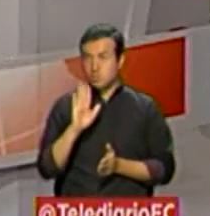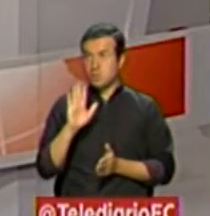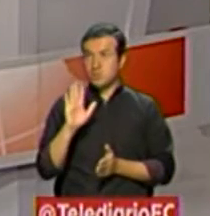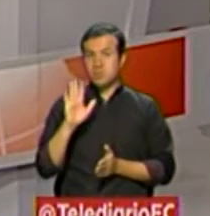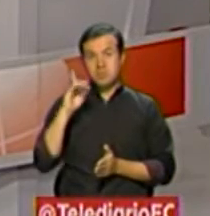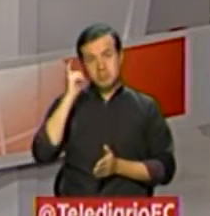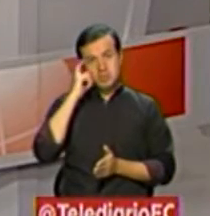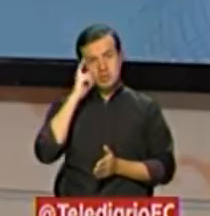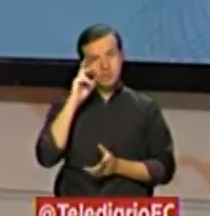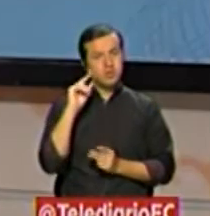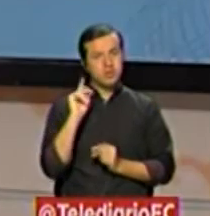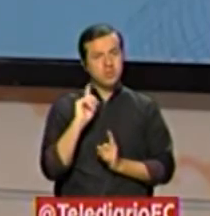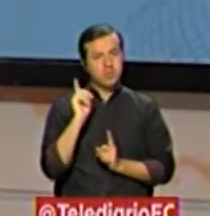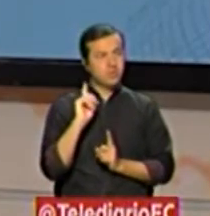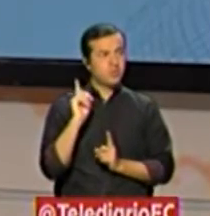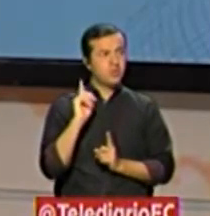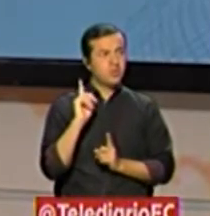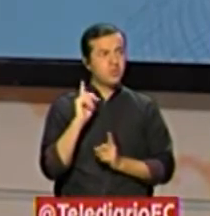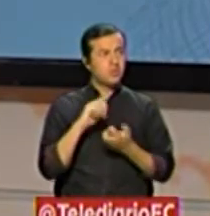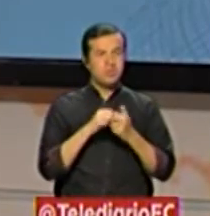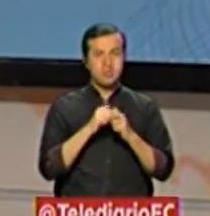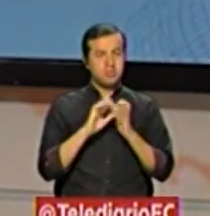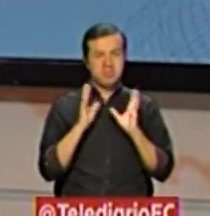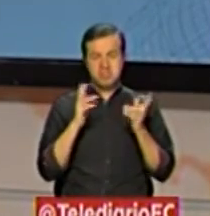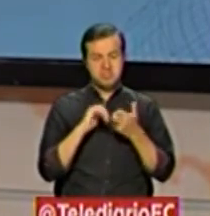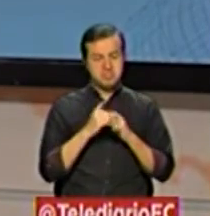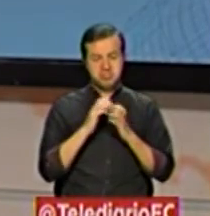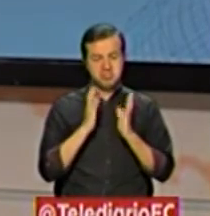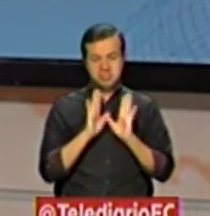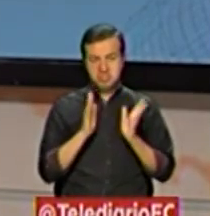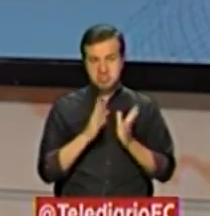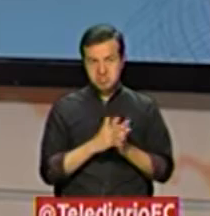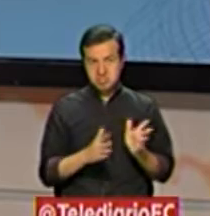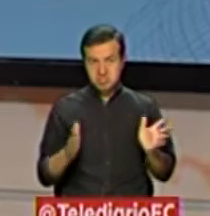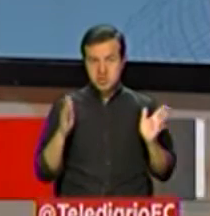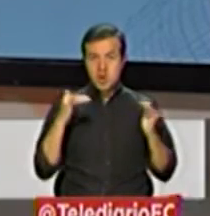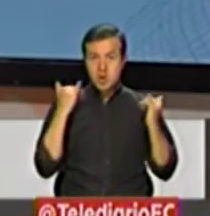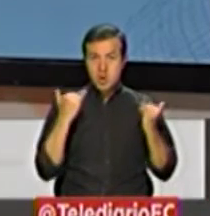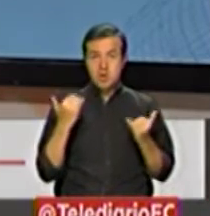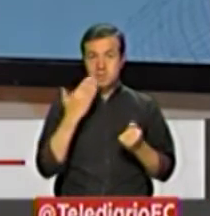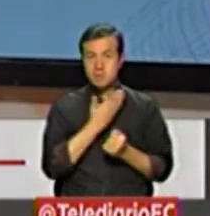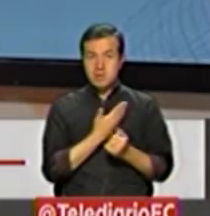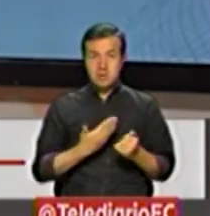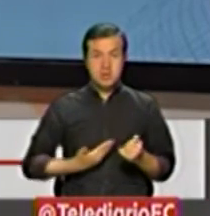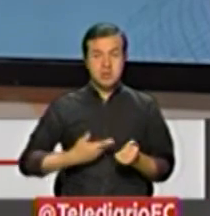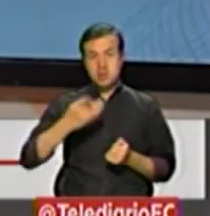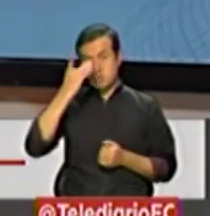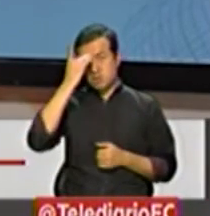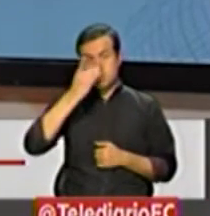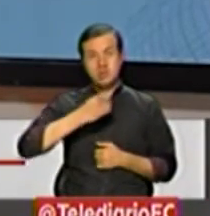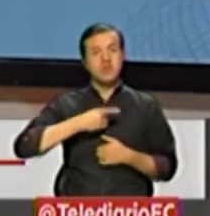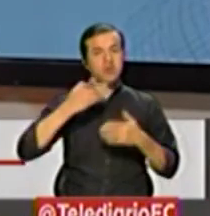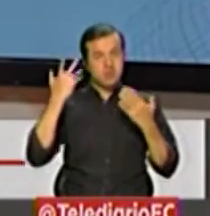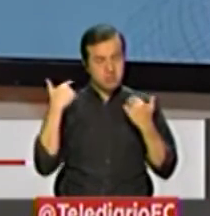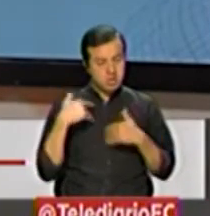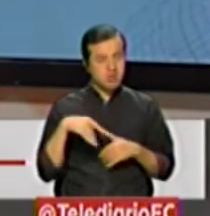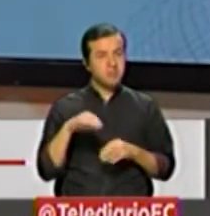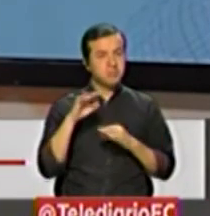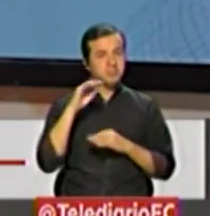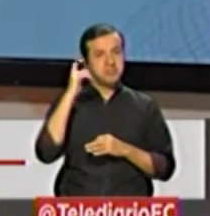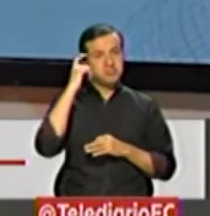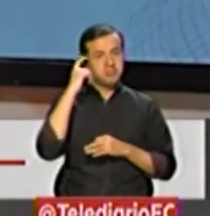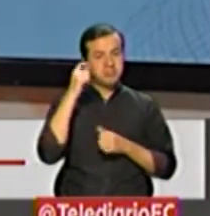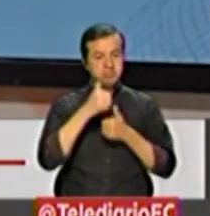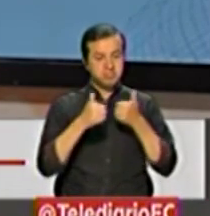Yo considero que no va a haber mucha dificultad. Me parece que en este momento el presidente va a tomar una decisión correcta, enviar